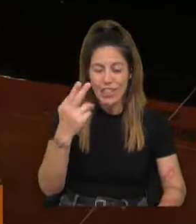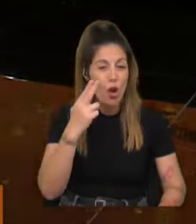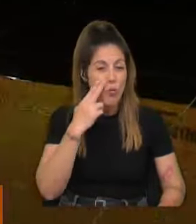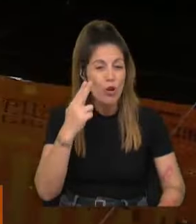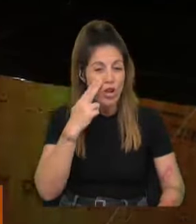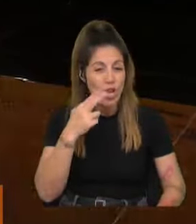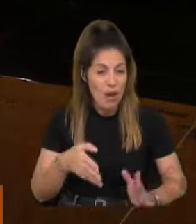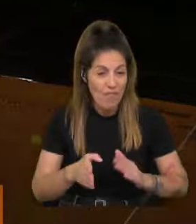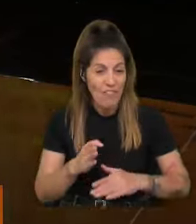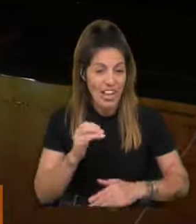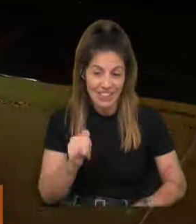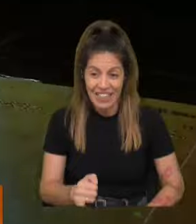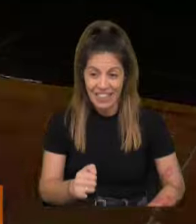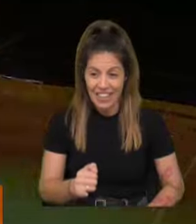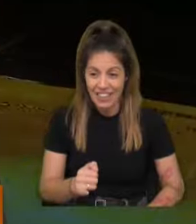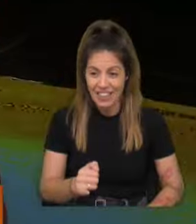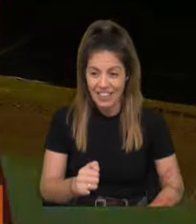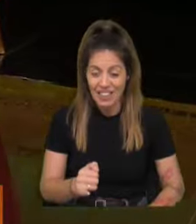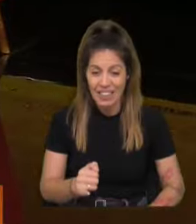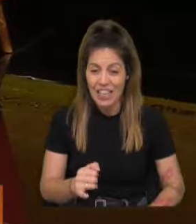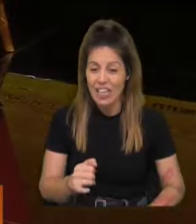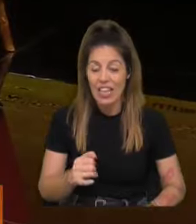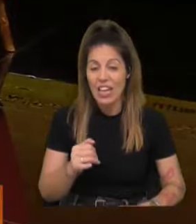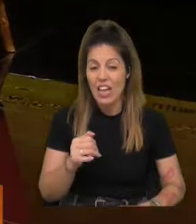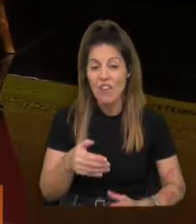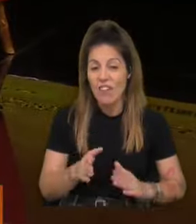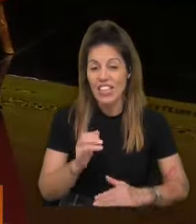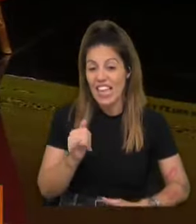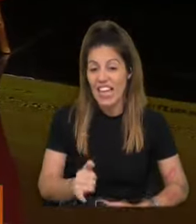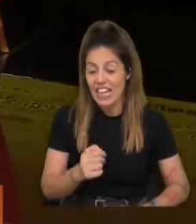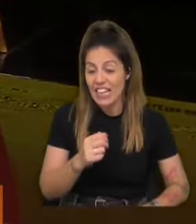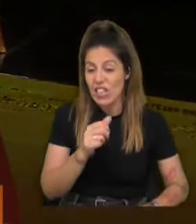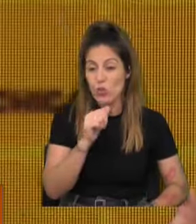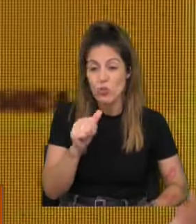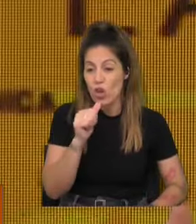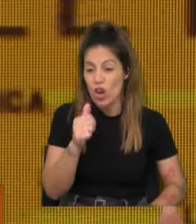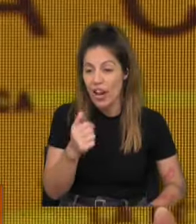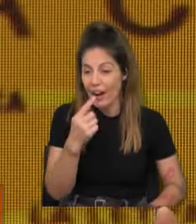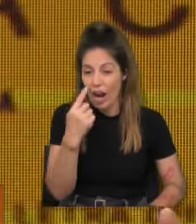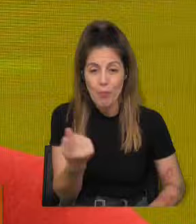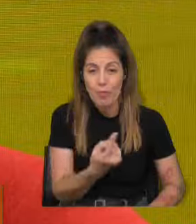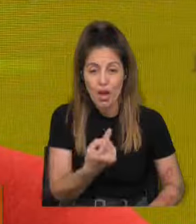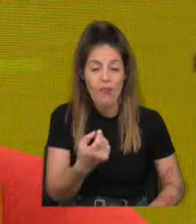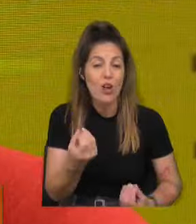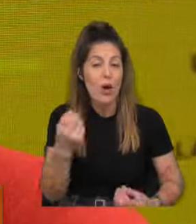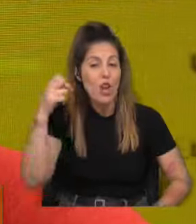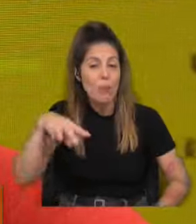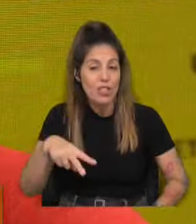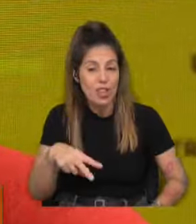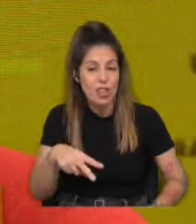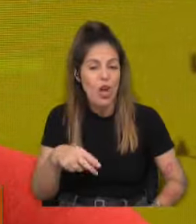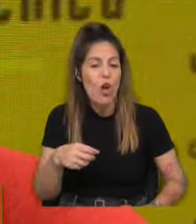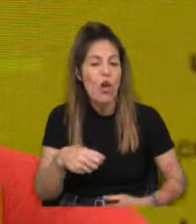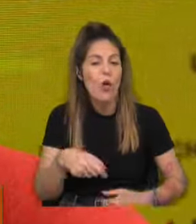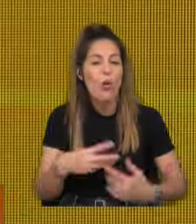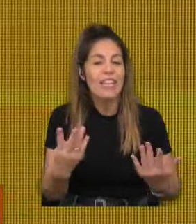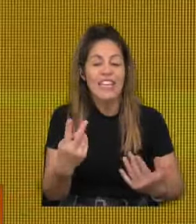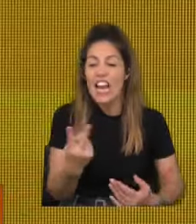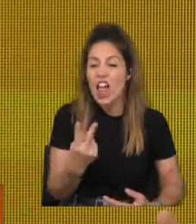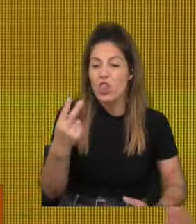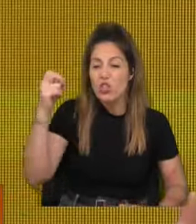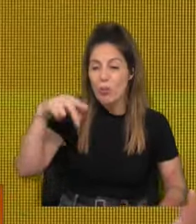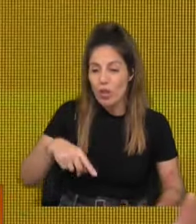va a tener que que dirimir bastante rápidamente es qué posición adopta cualquiera de las dos posiciones pueden tener un costo Bueno